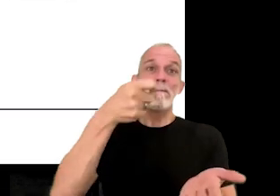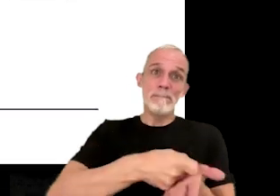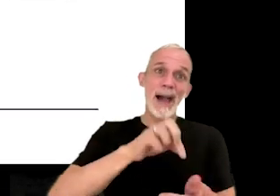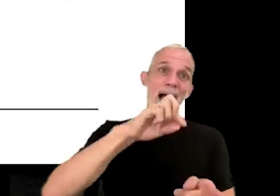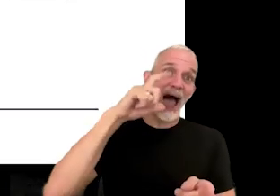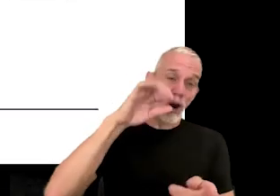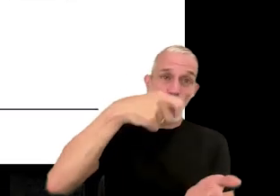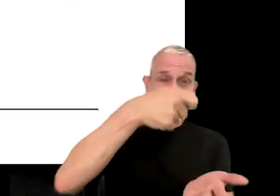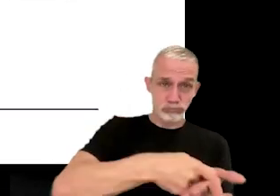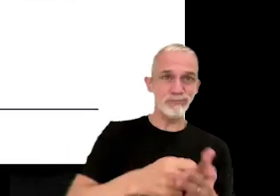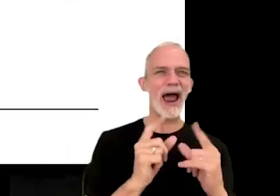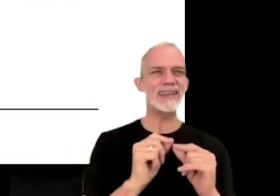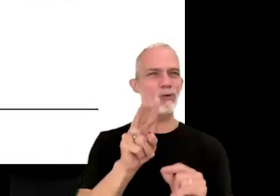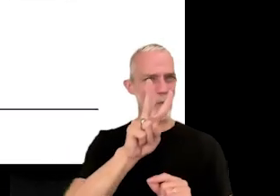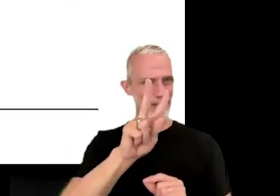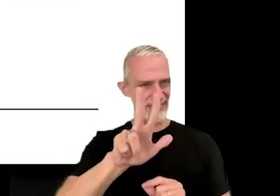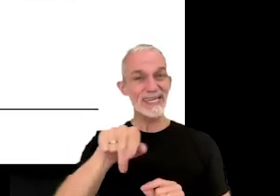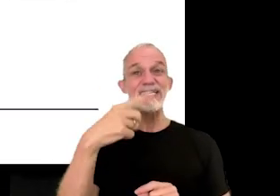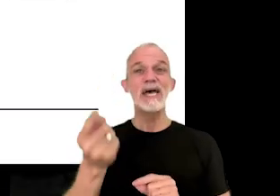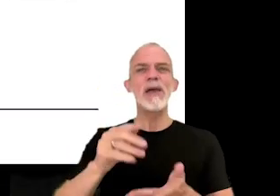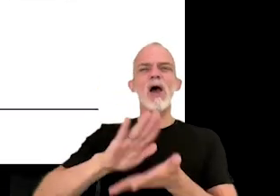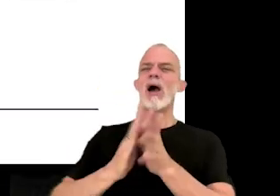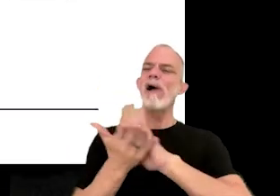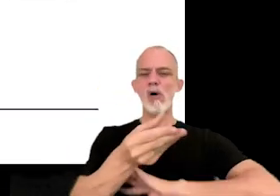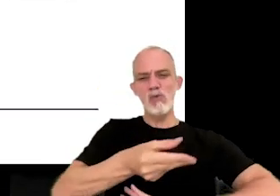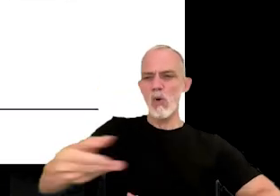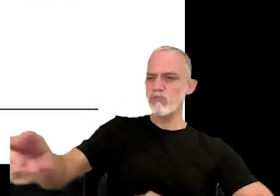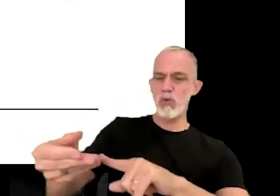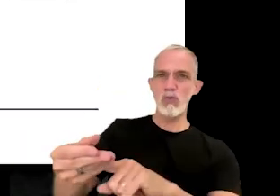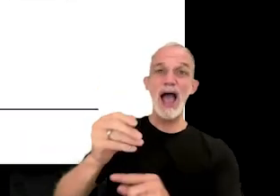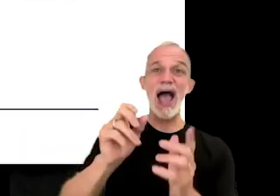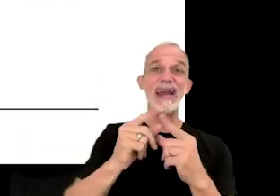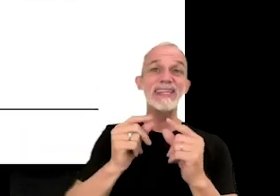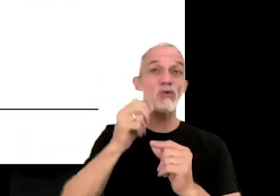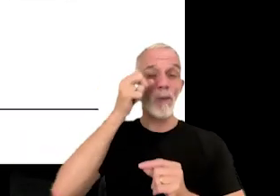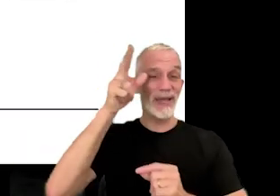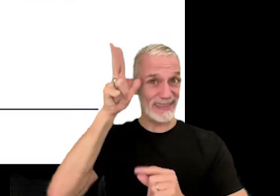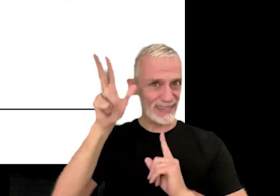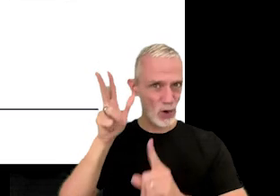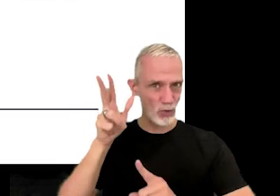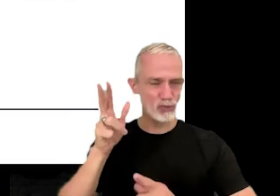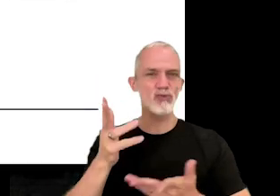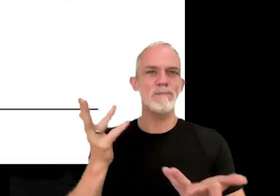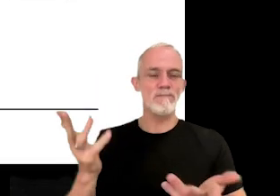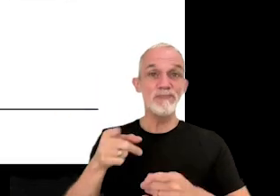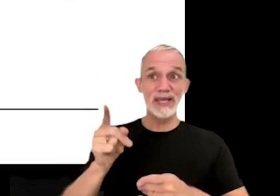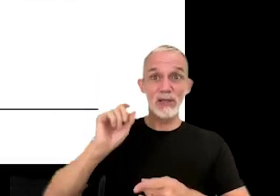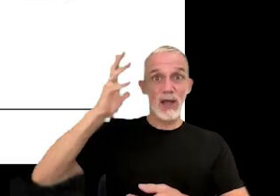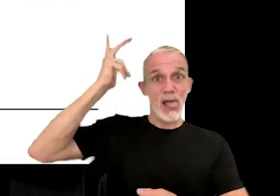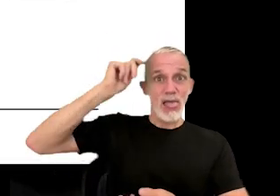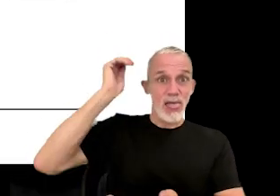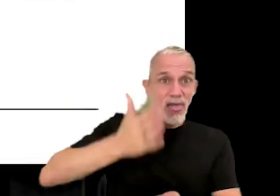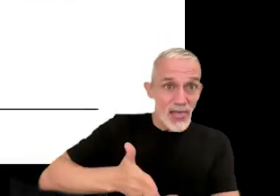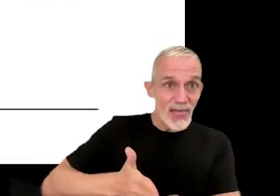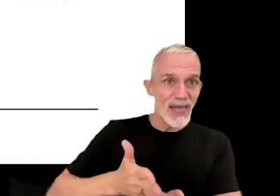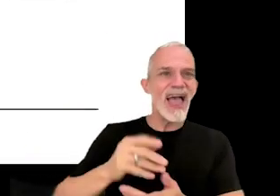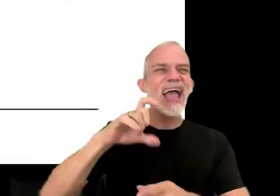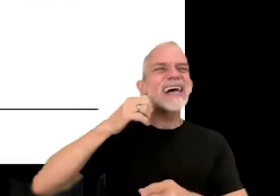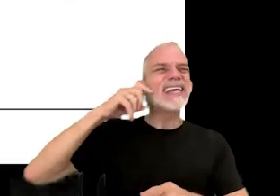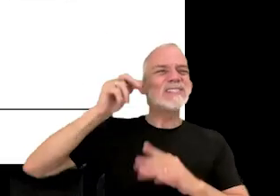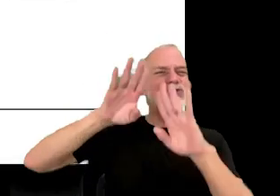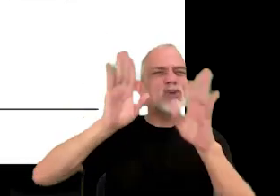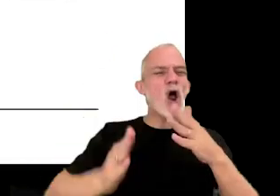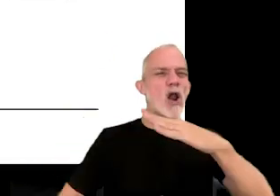dicho, que está en el artículo 23, y la compensación en el artículo 28. Como vemos, en este fallo, en esa jurisprudencia, casación tiene la